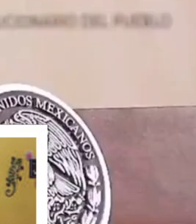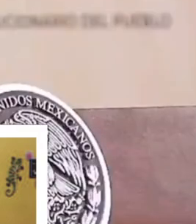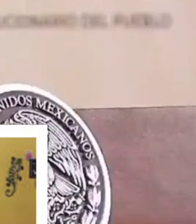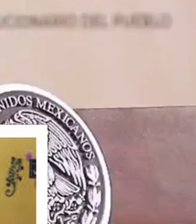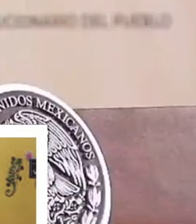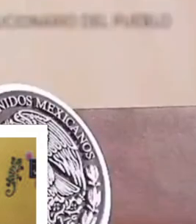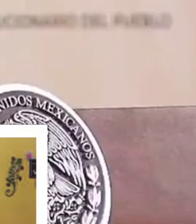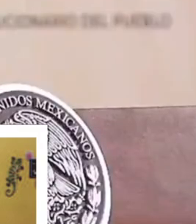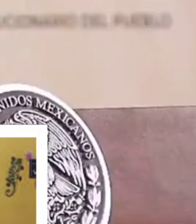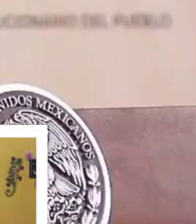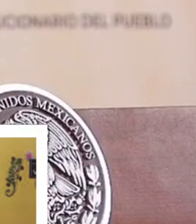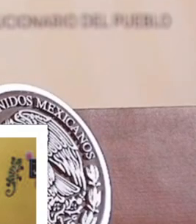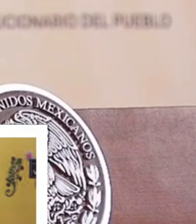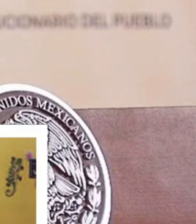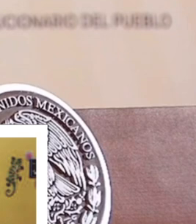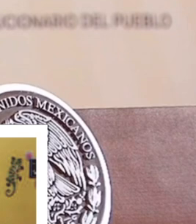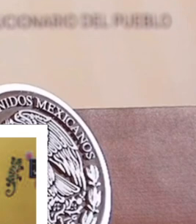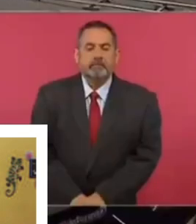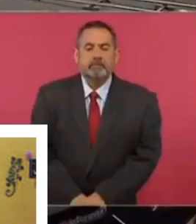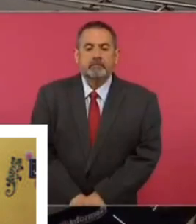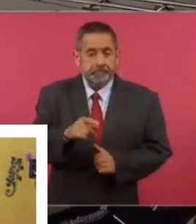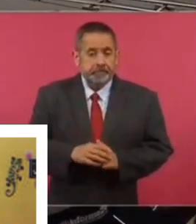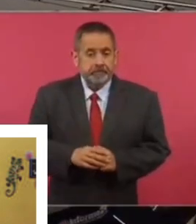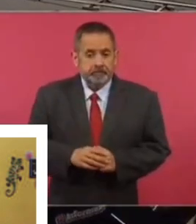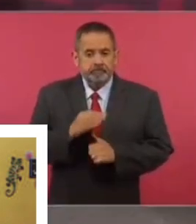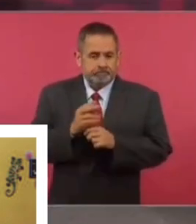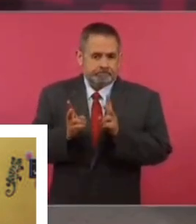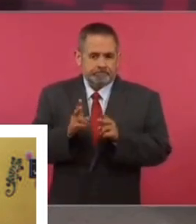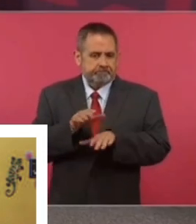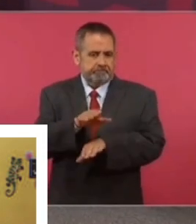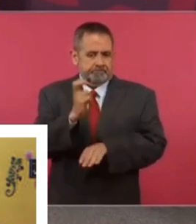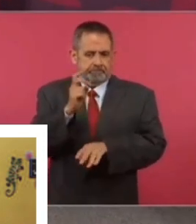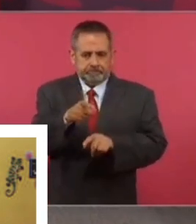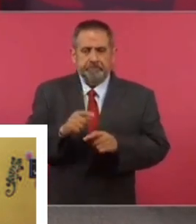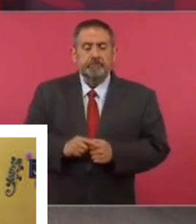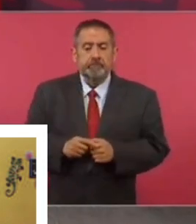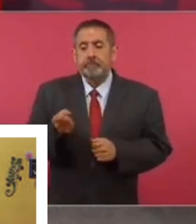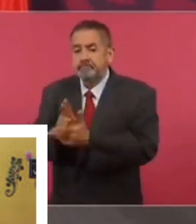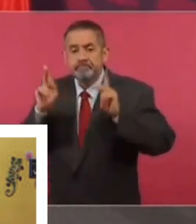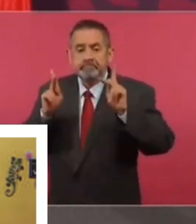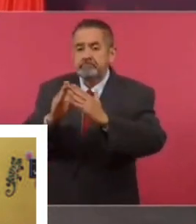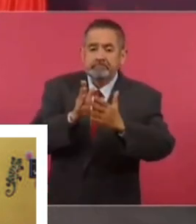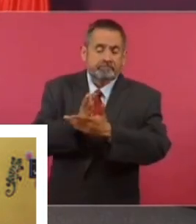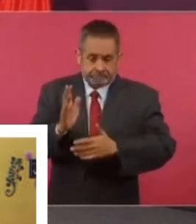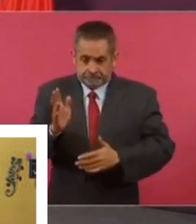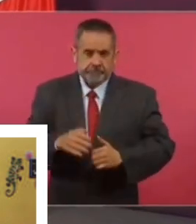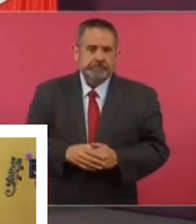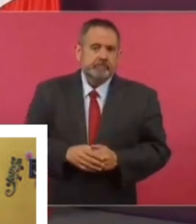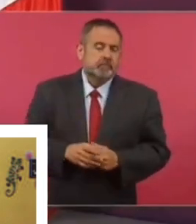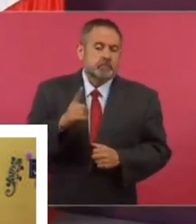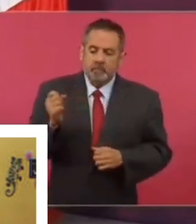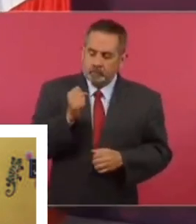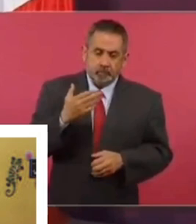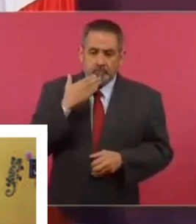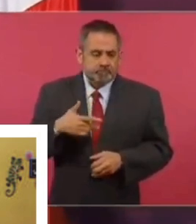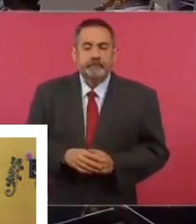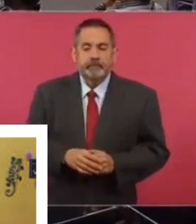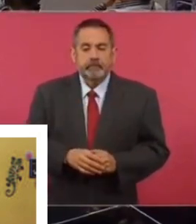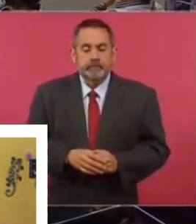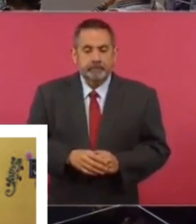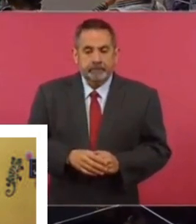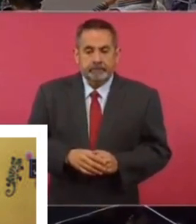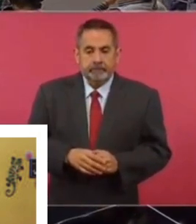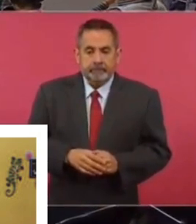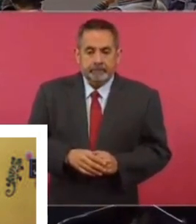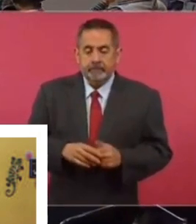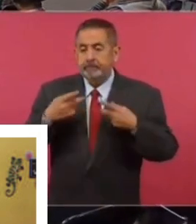cabo una búsqueda casa por casa, con entrevistas. Y qué bueno que hablamos del tema, para que los familiares nos ayuden. Y afortunadamente, cosa que nos da mucho gusto, son las